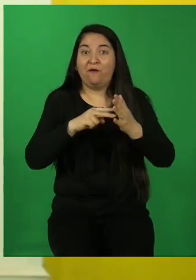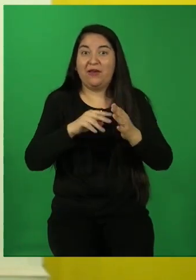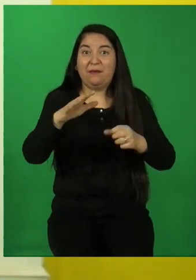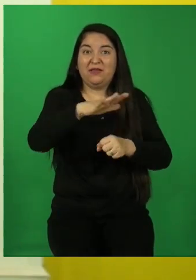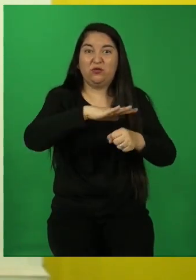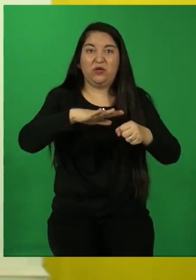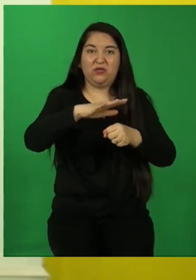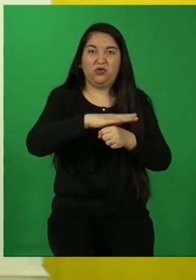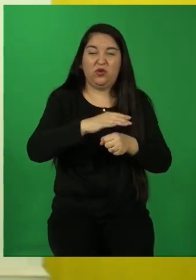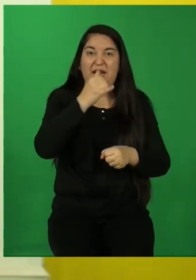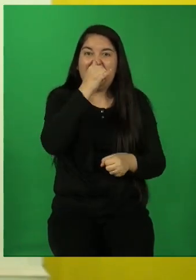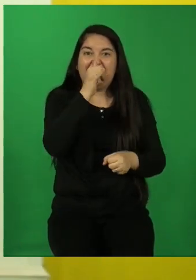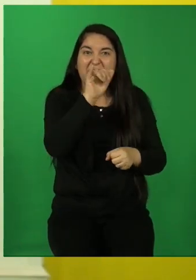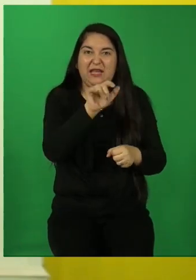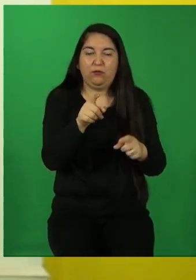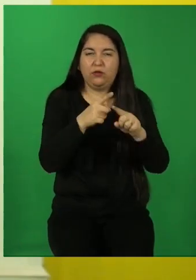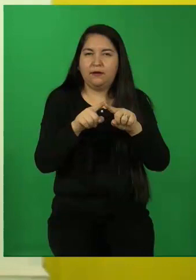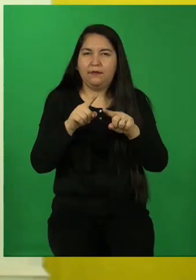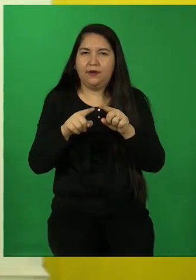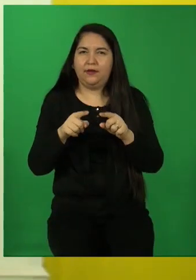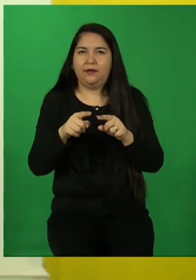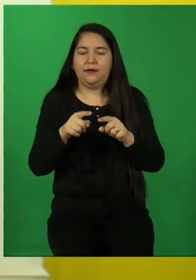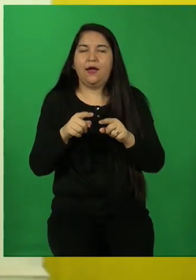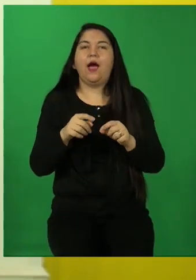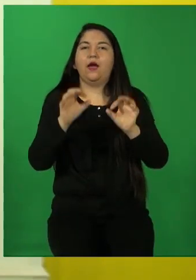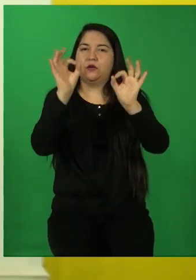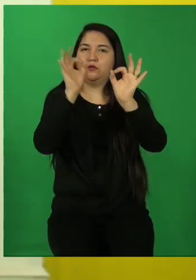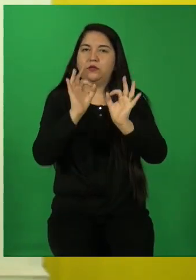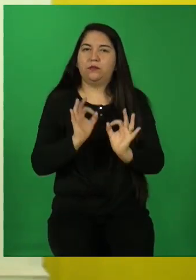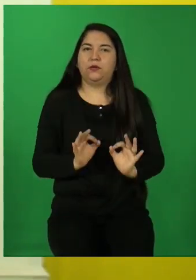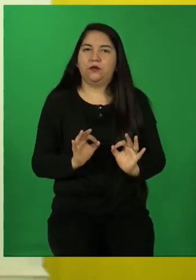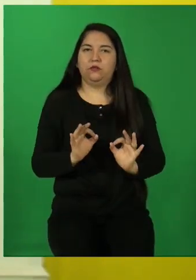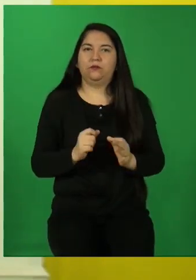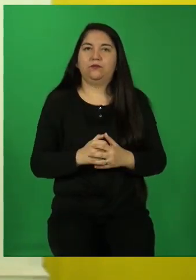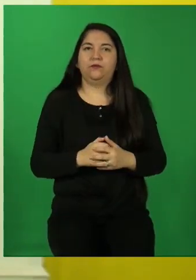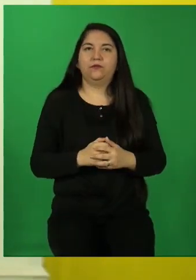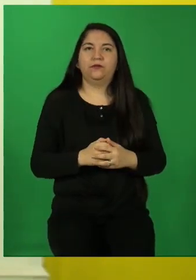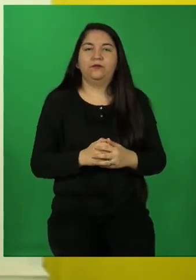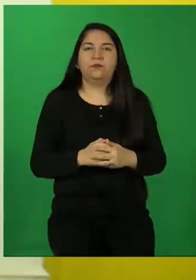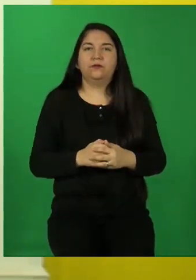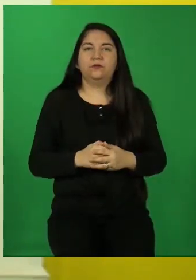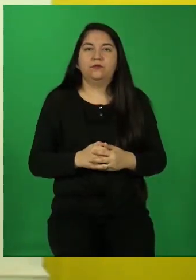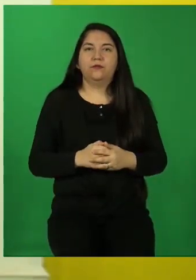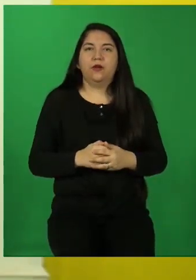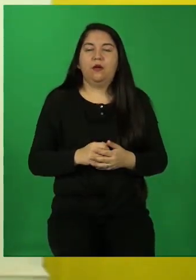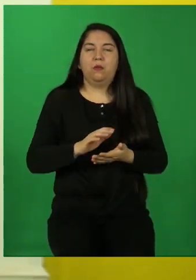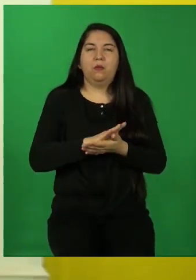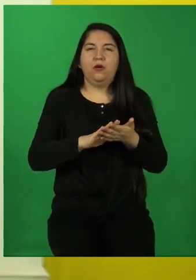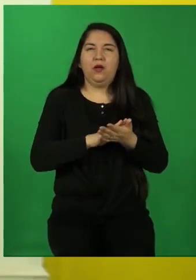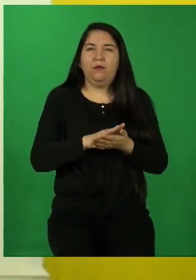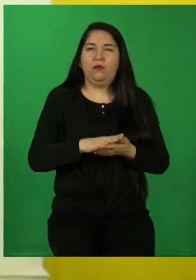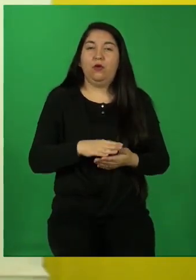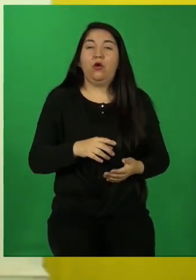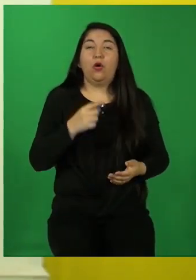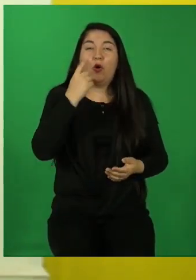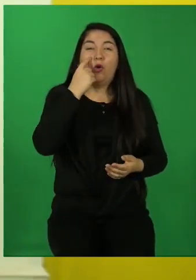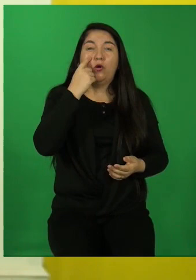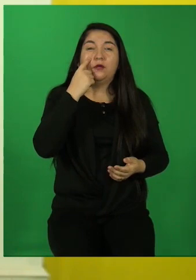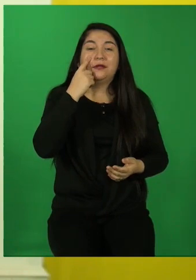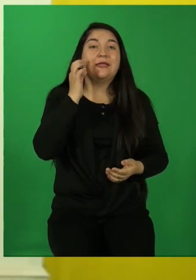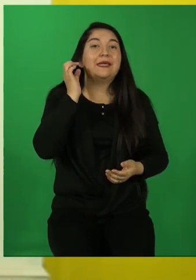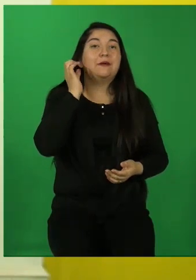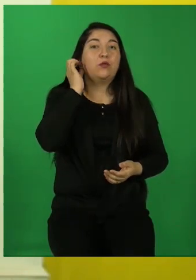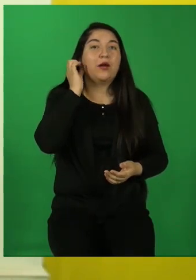quiso desarrollar, expresar. Si nosotros vamos, por ejemplo, a Ana Frank, que espero que lo hayan leído,